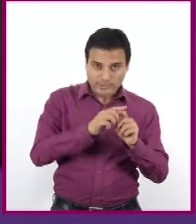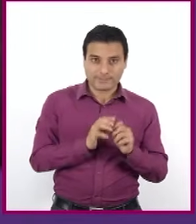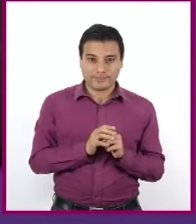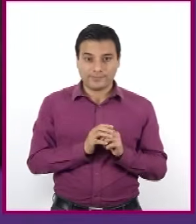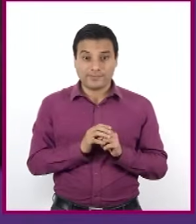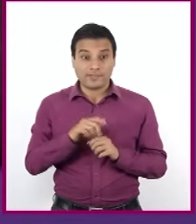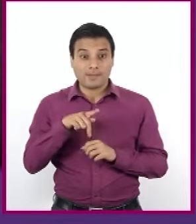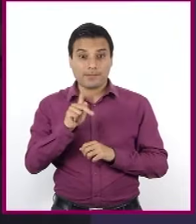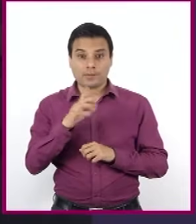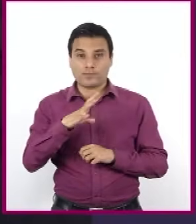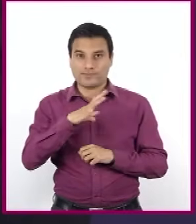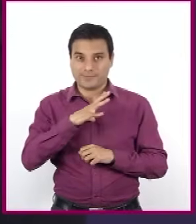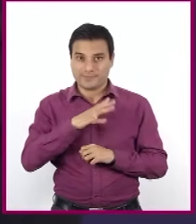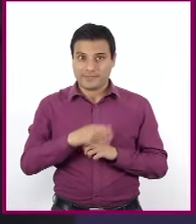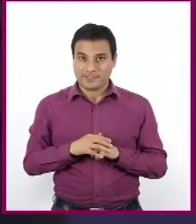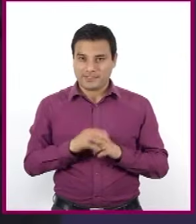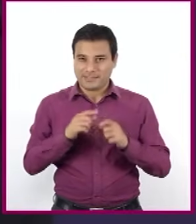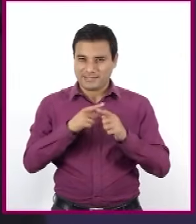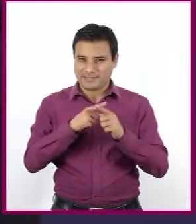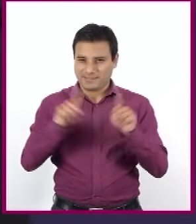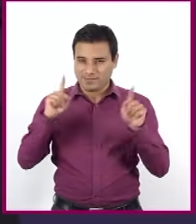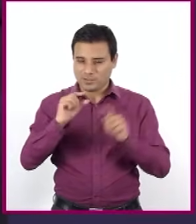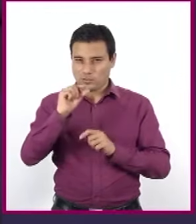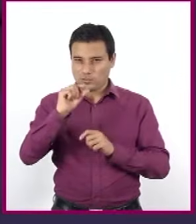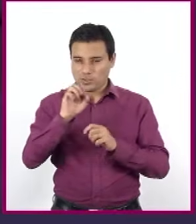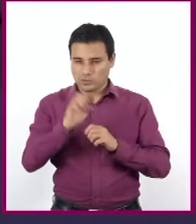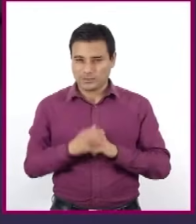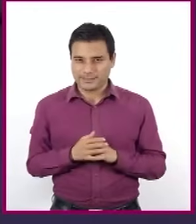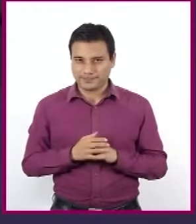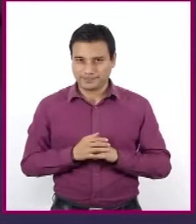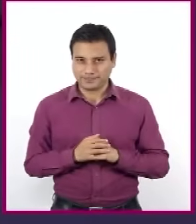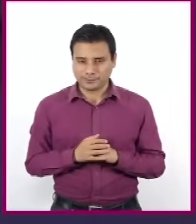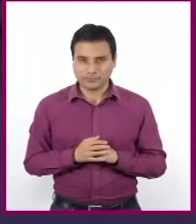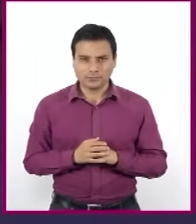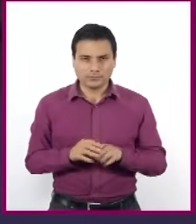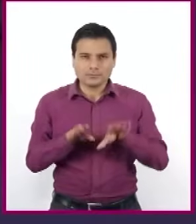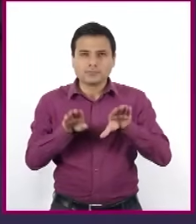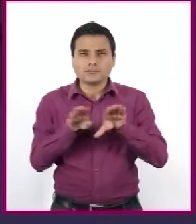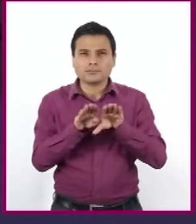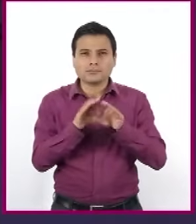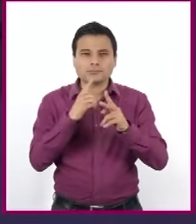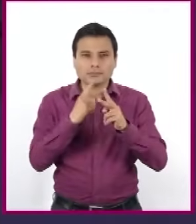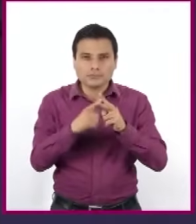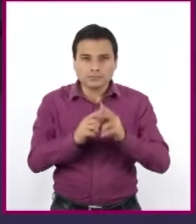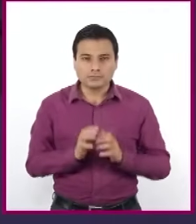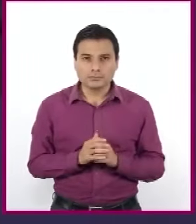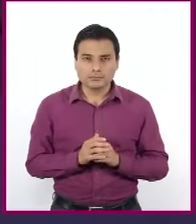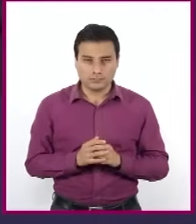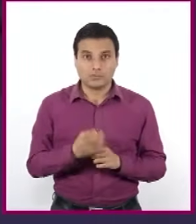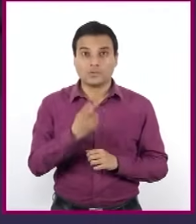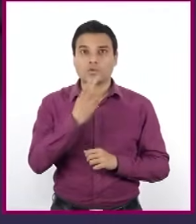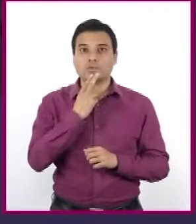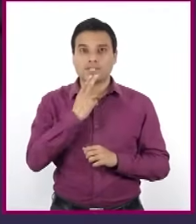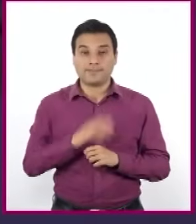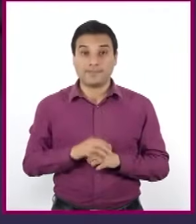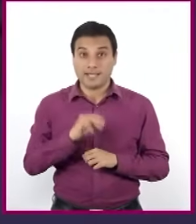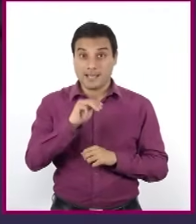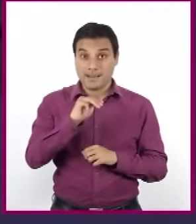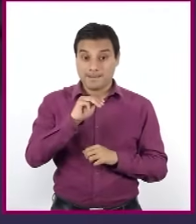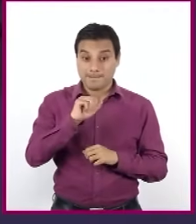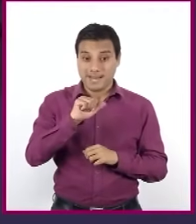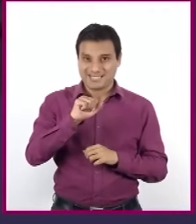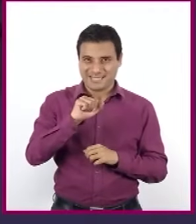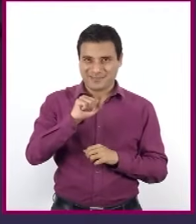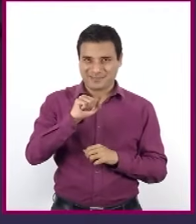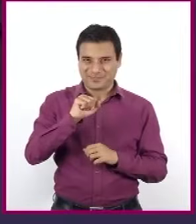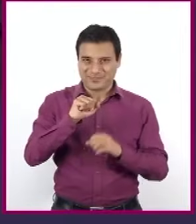diferente. Las masas atómicas se calculan con el promedio de las masas de los distintos isótopos de cada